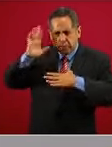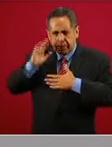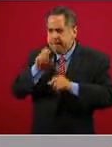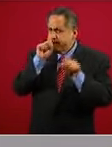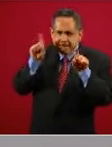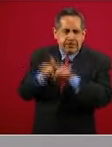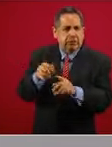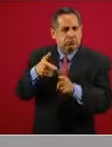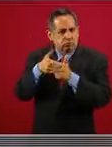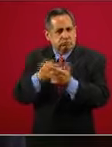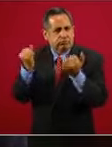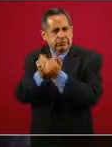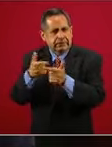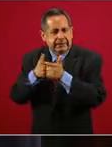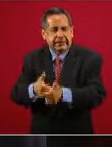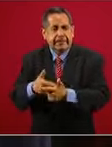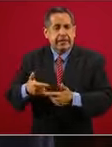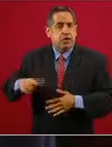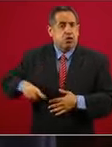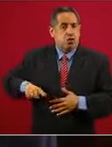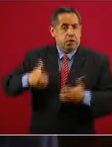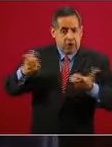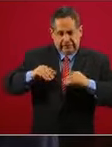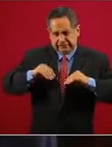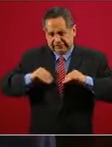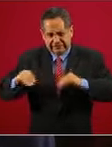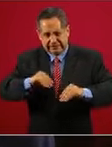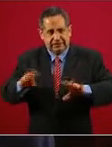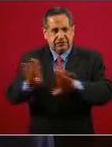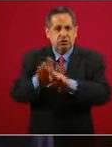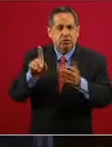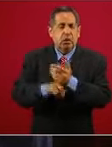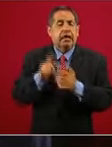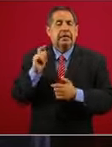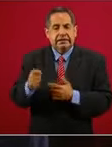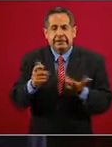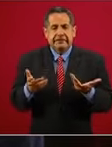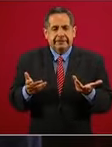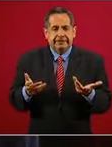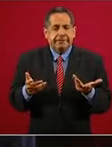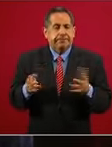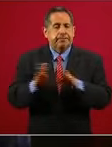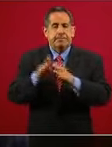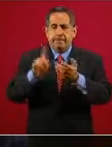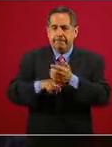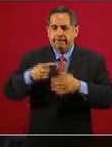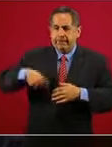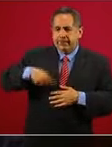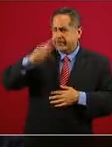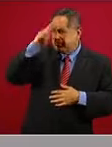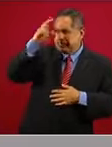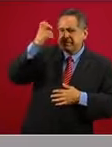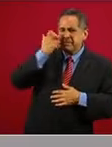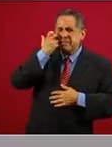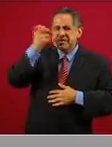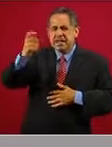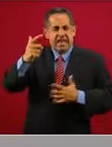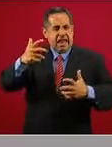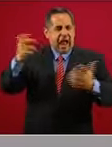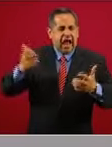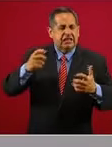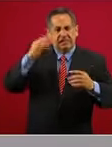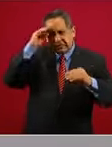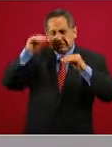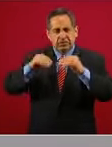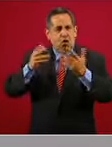Las acciones gubernamentales realizadas son expresión de lo que hemos soñado, diseñado